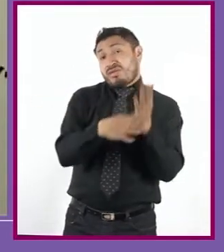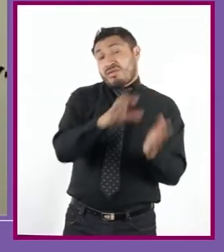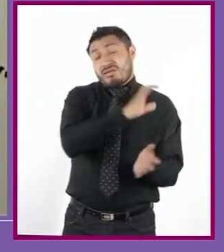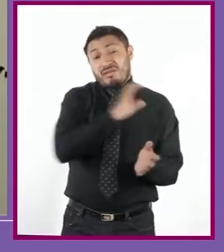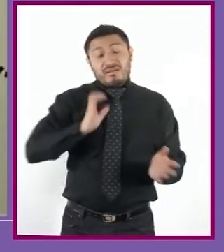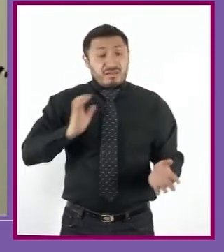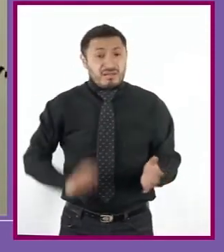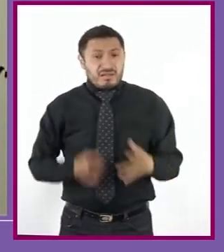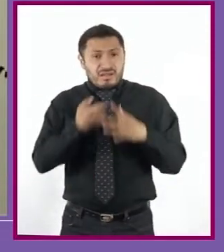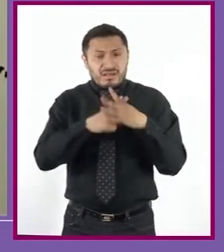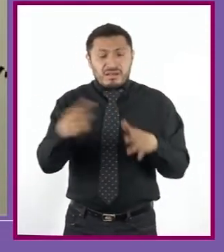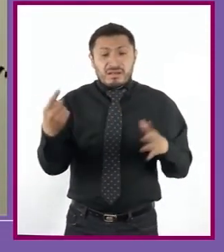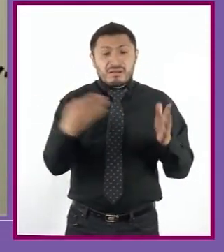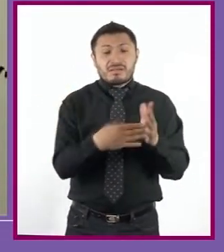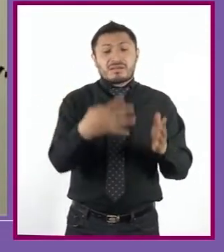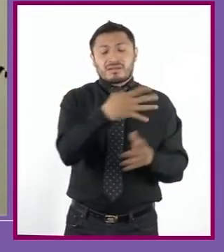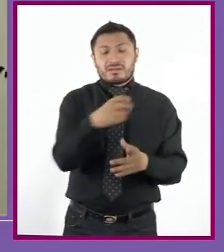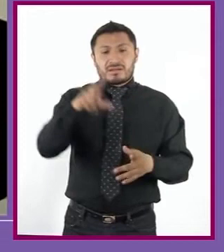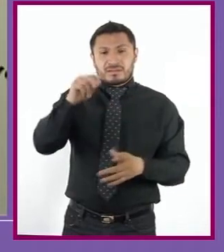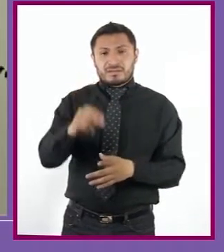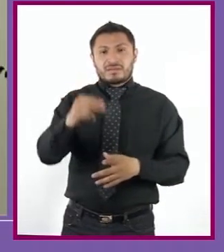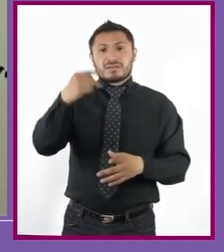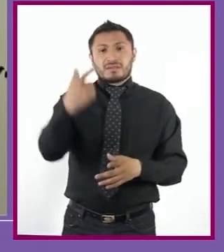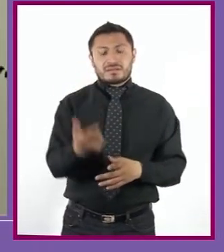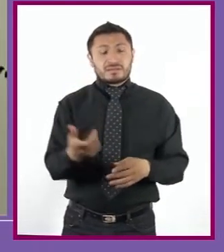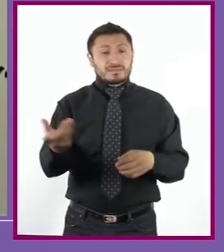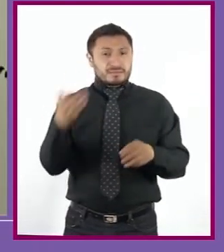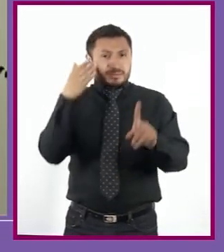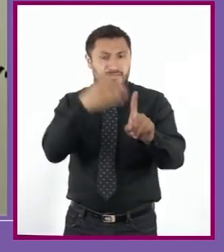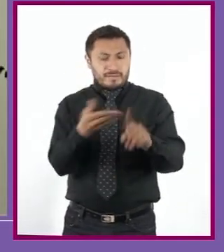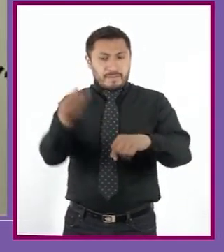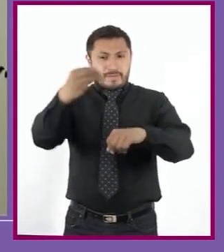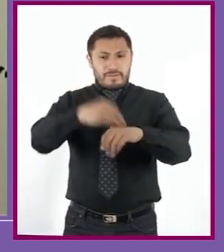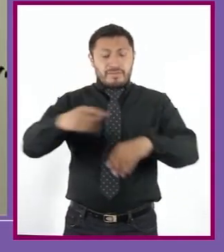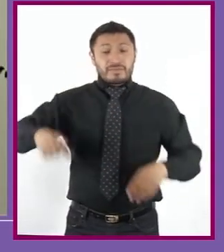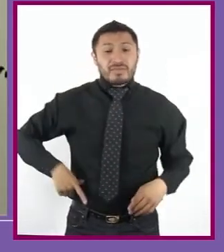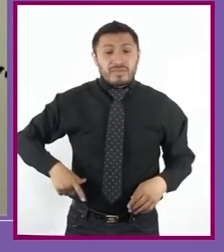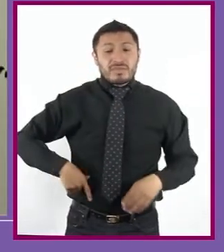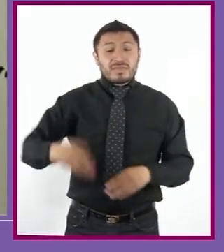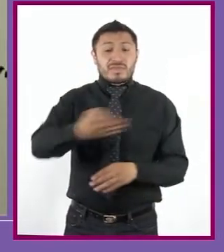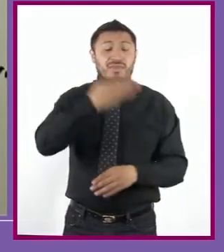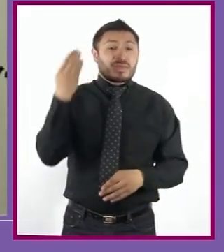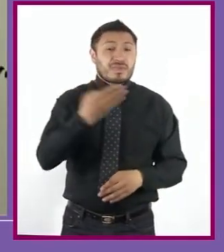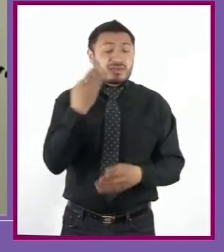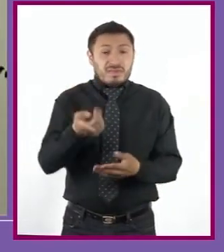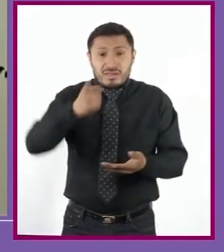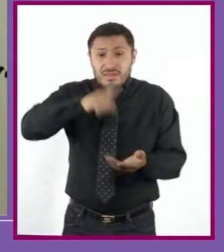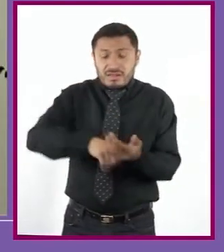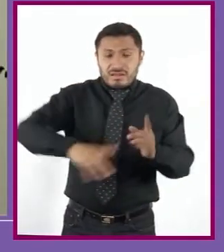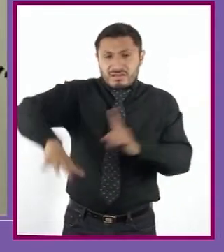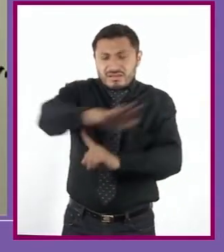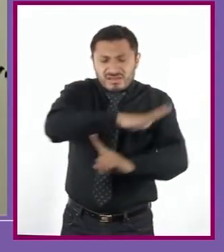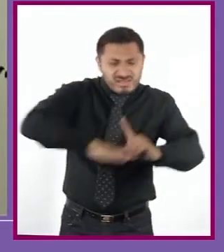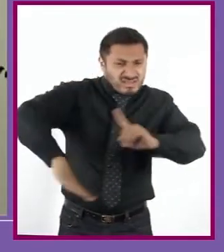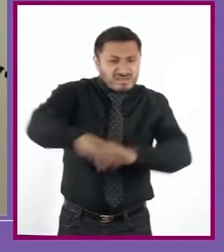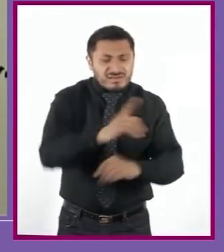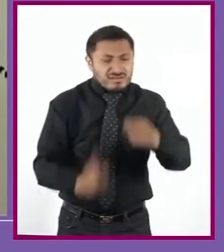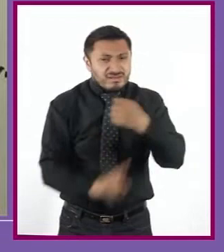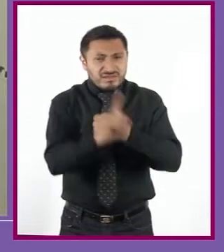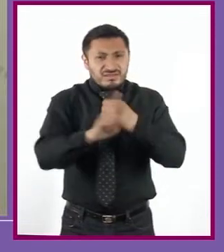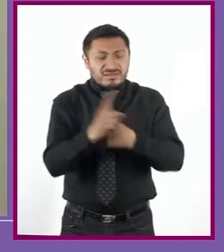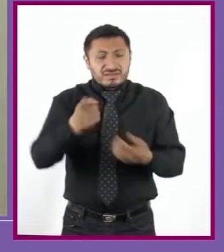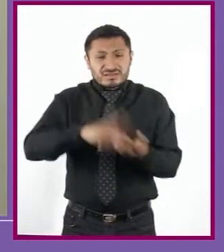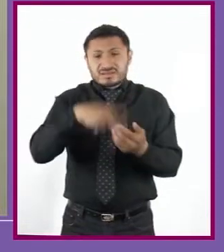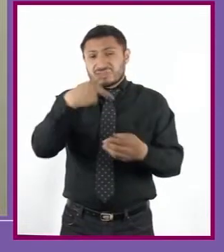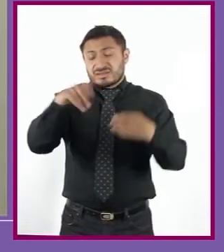en 1987 con la finalidad de instaurar un Estado bíblico en medio de los conflictos internos de su